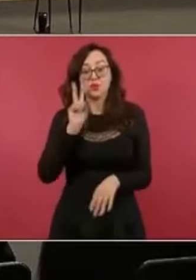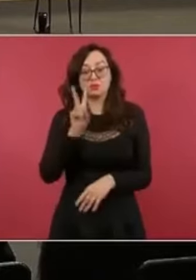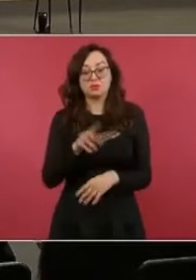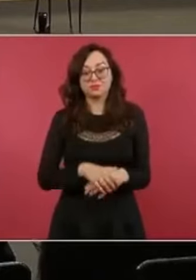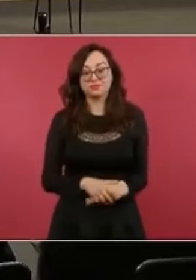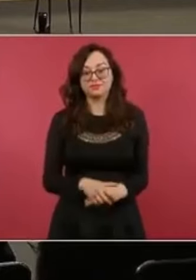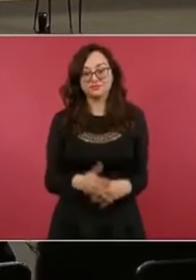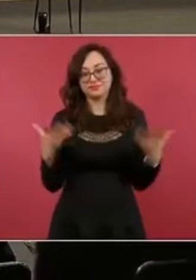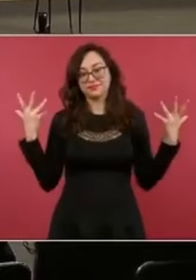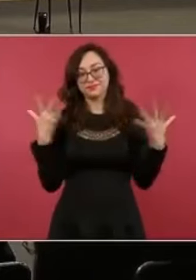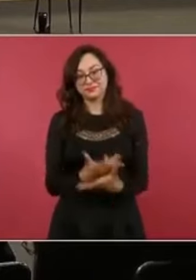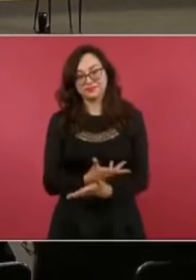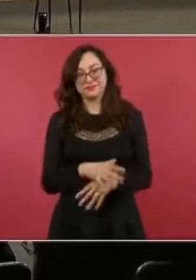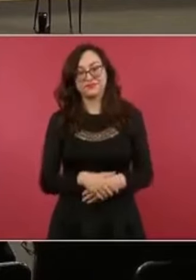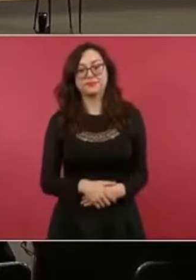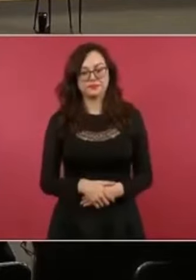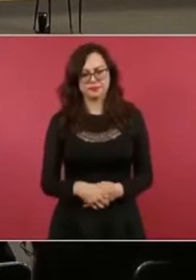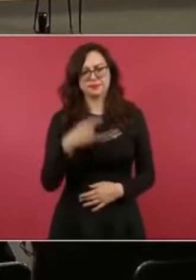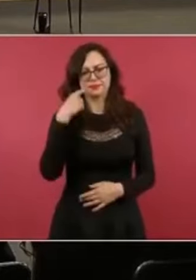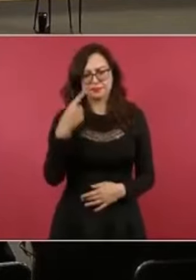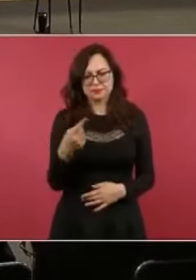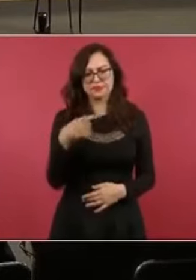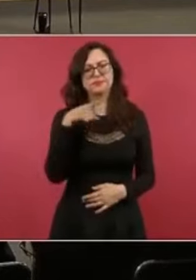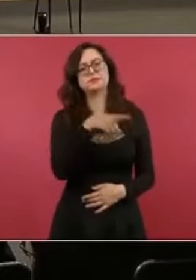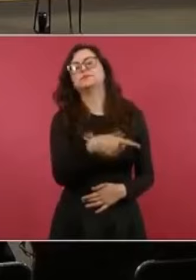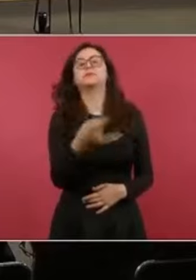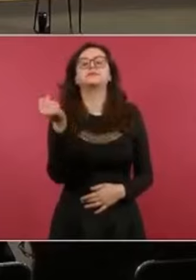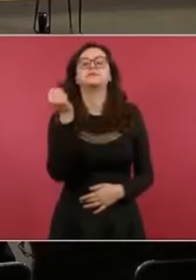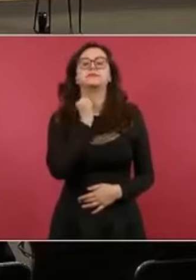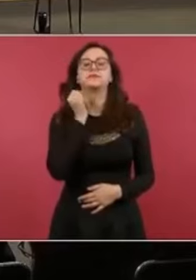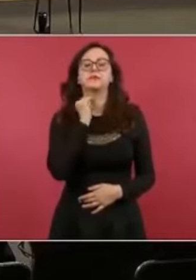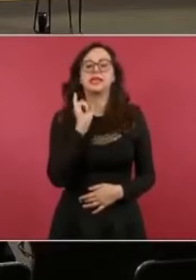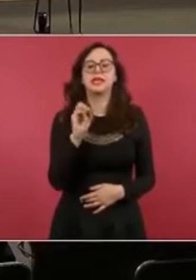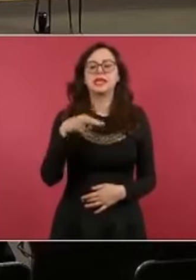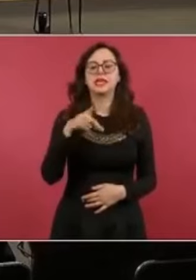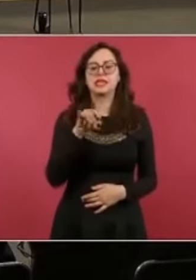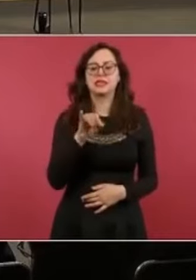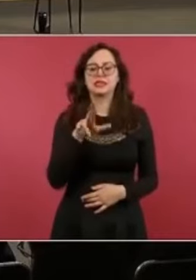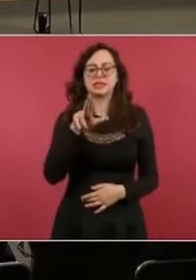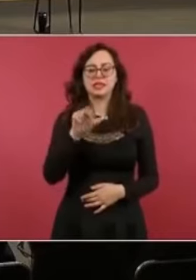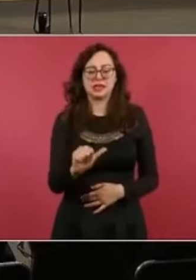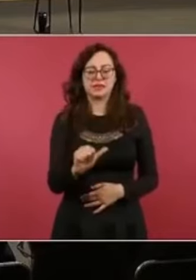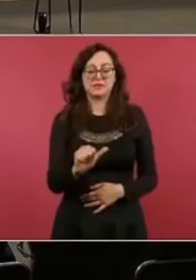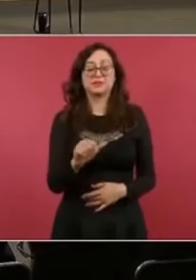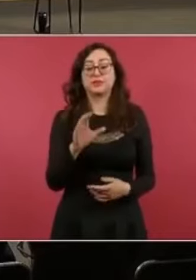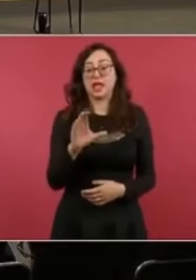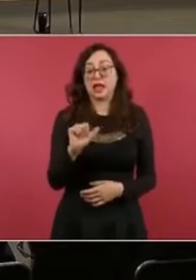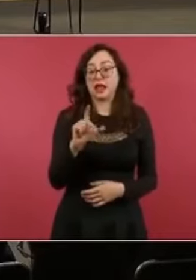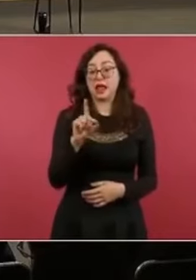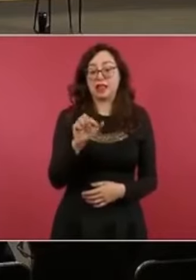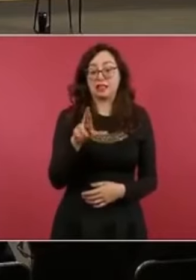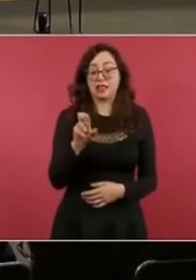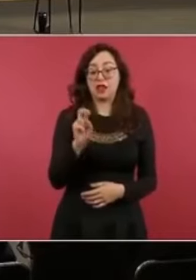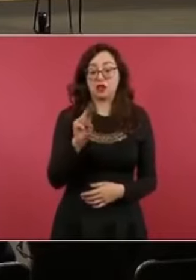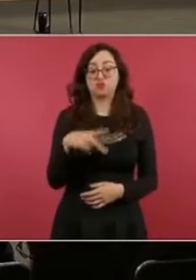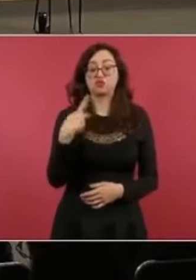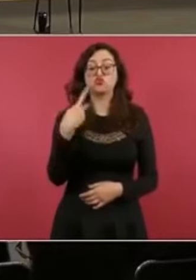la senadora Indira Kempis, no nos sorprende nada, la sobrina de Felipe Calderón, Mariana Gómez del